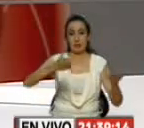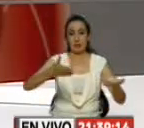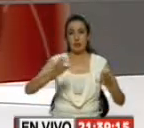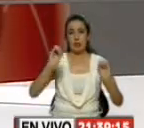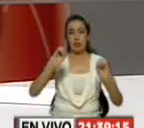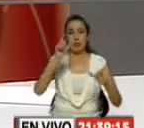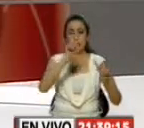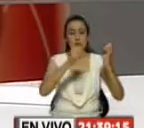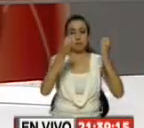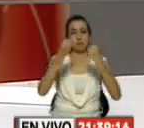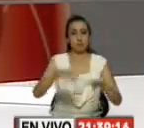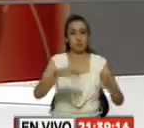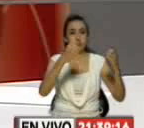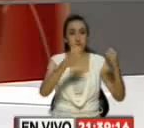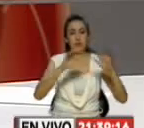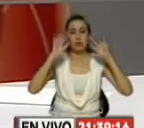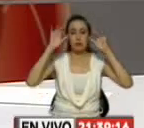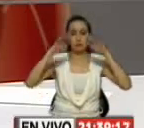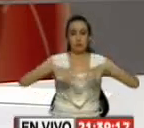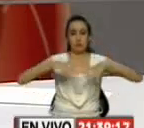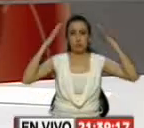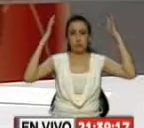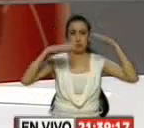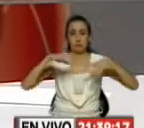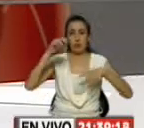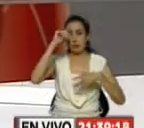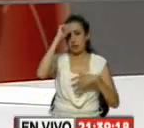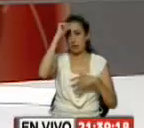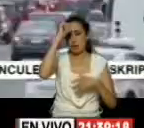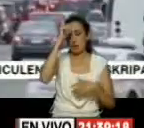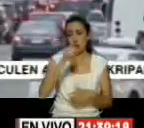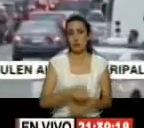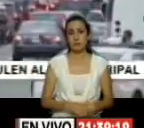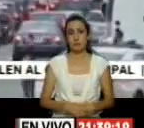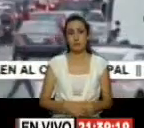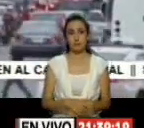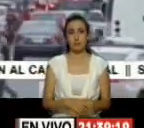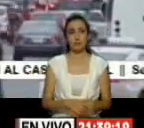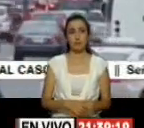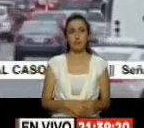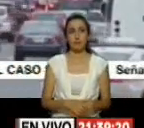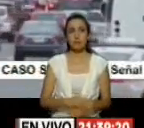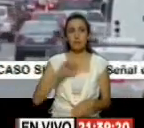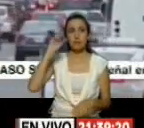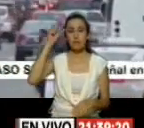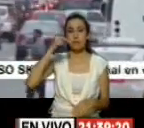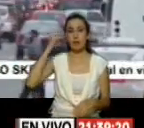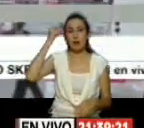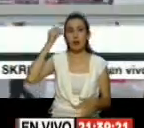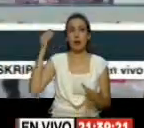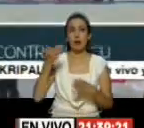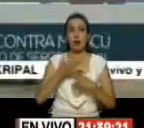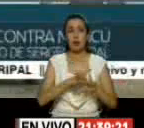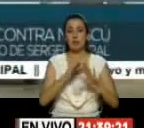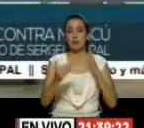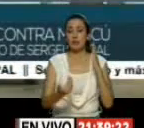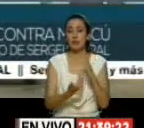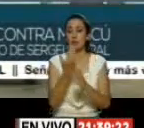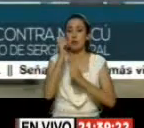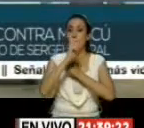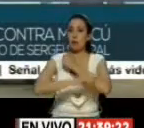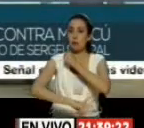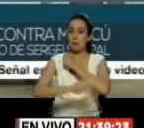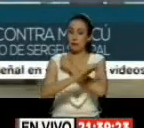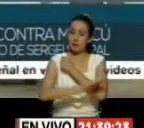desaparecidos dejan las torrenciales lluvias en la India. El gobierno de Estados Unidos anunció la imposición de nuevas sanciones a Rusia